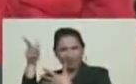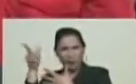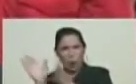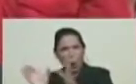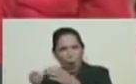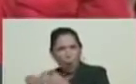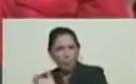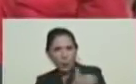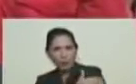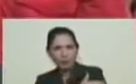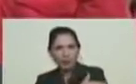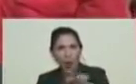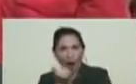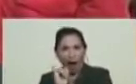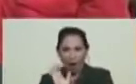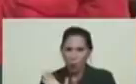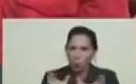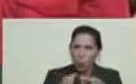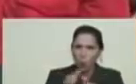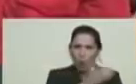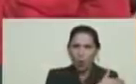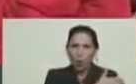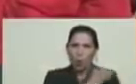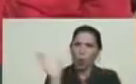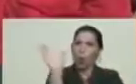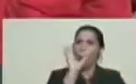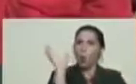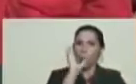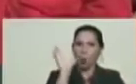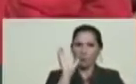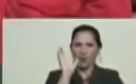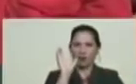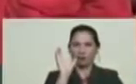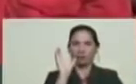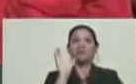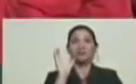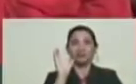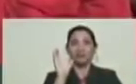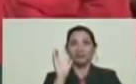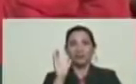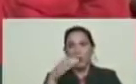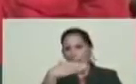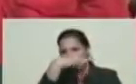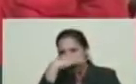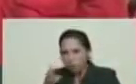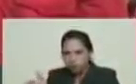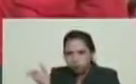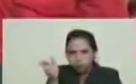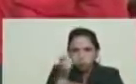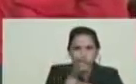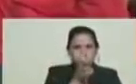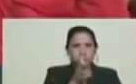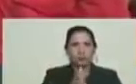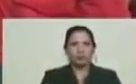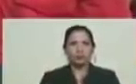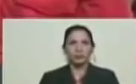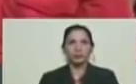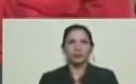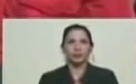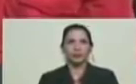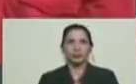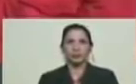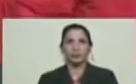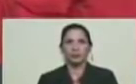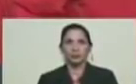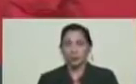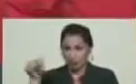que están allá en Colombia, la oligarquía colombiana, el paramilitarismo colombiano, que aquí